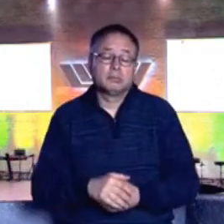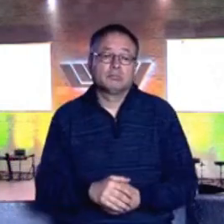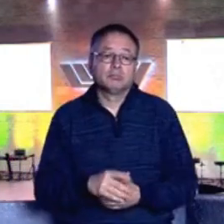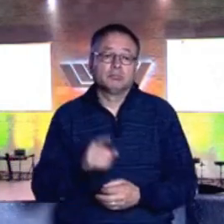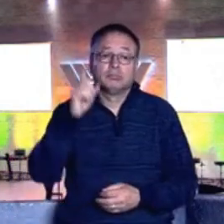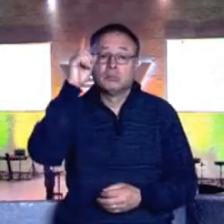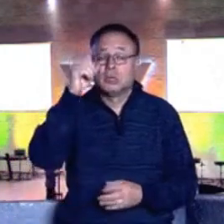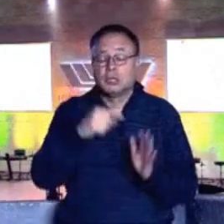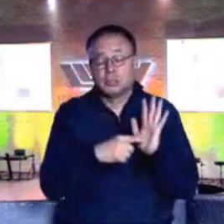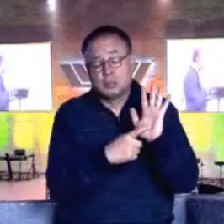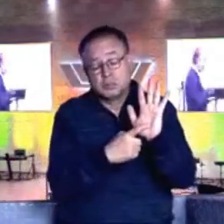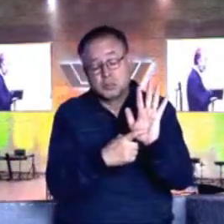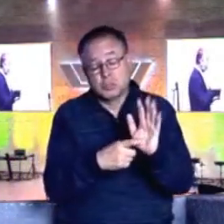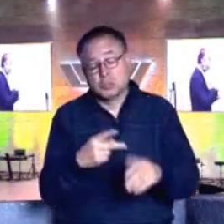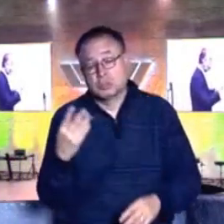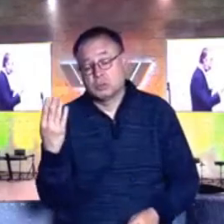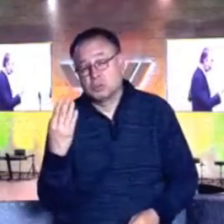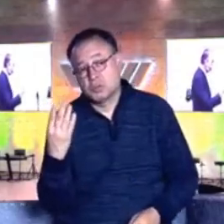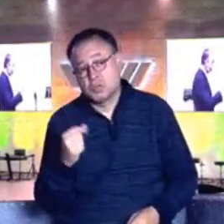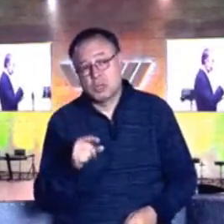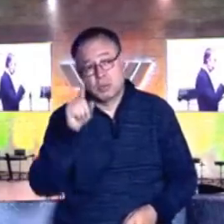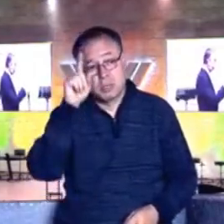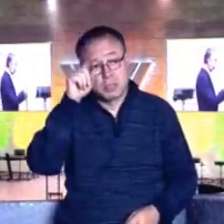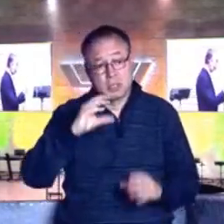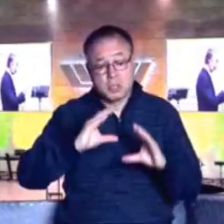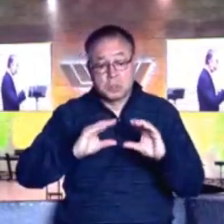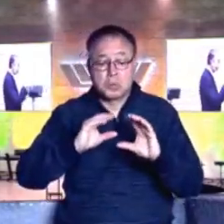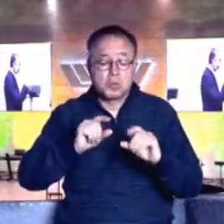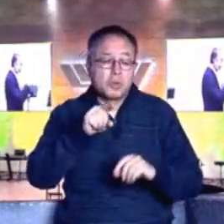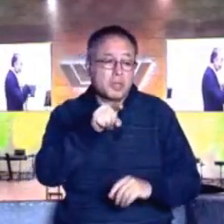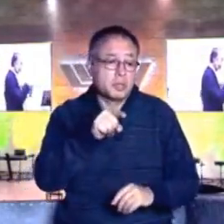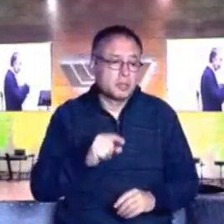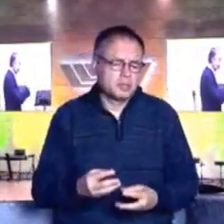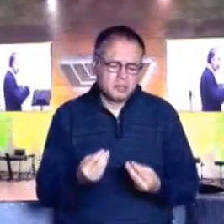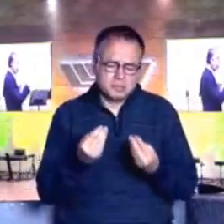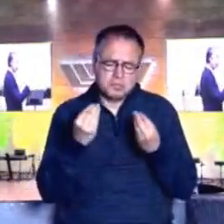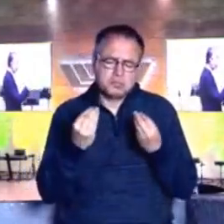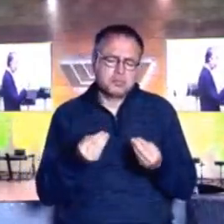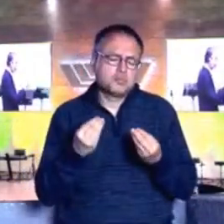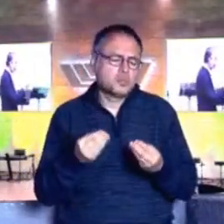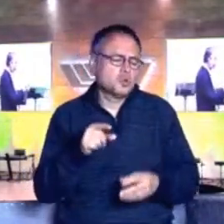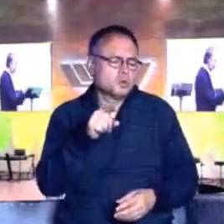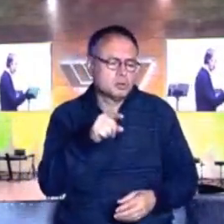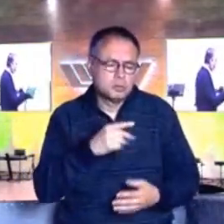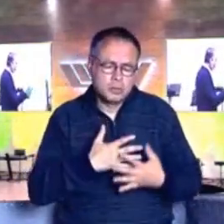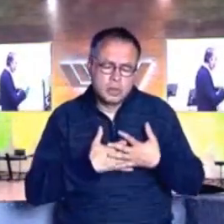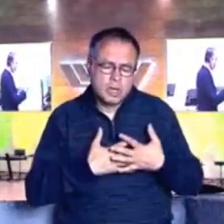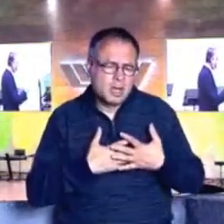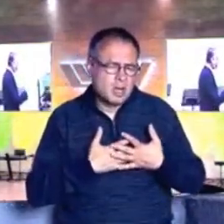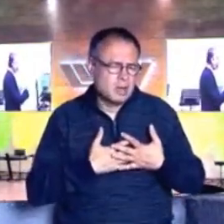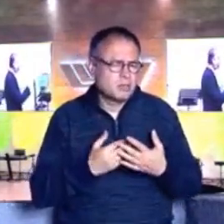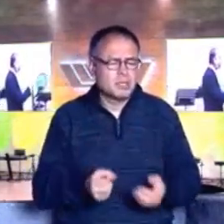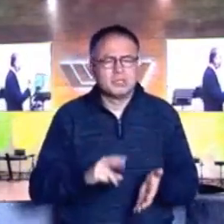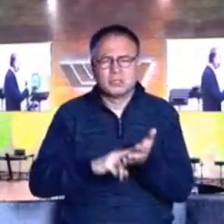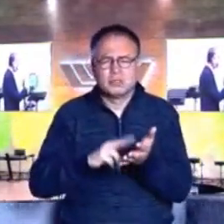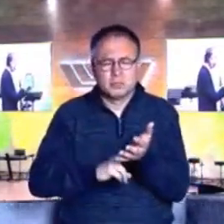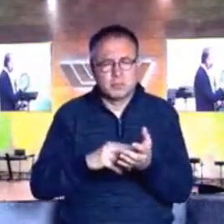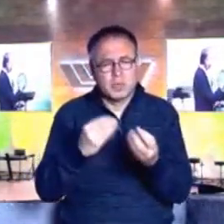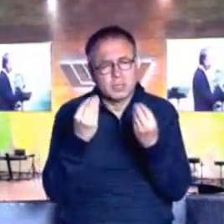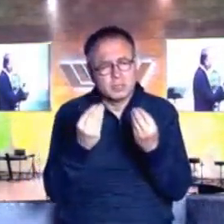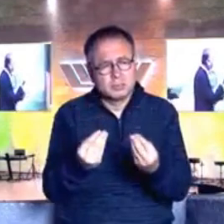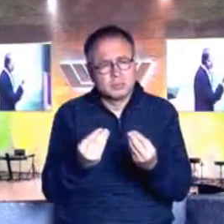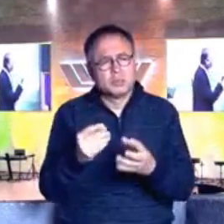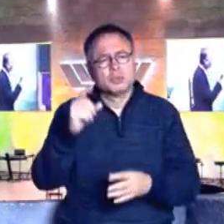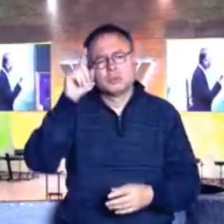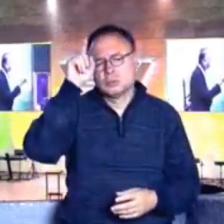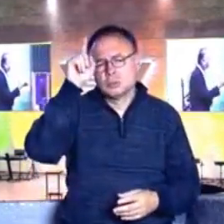palabra que él tiene cuidado de ti él te ama para ti para él Tú eres valioso él te cuida él